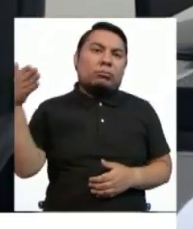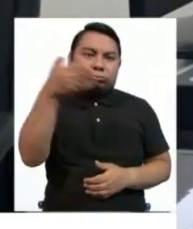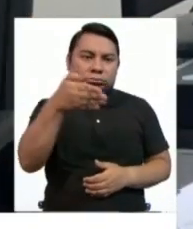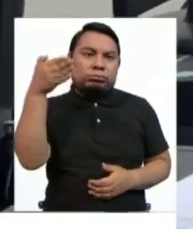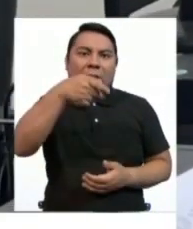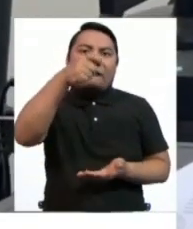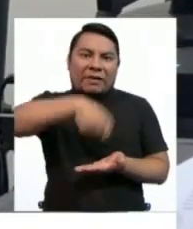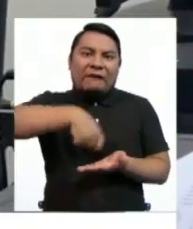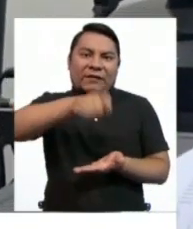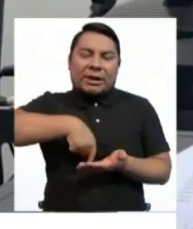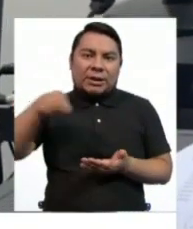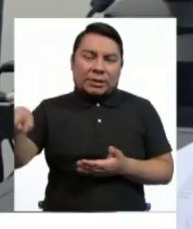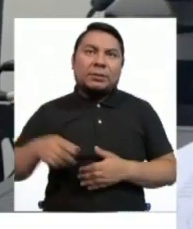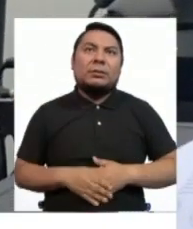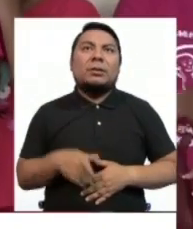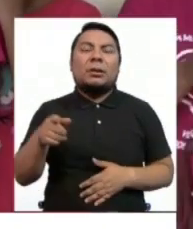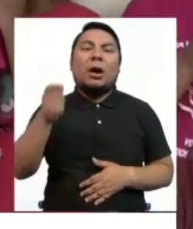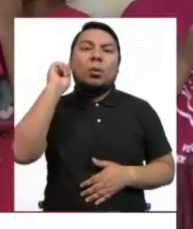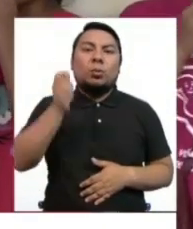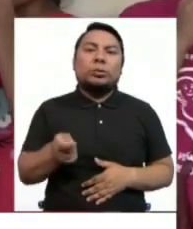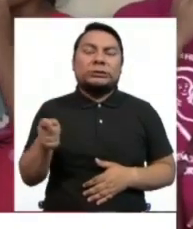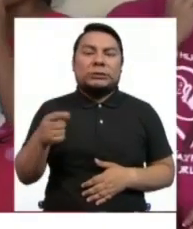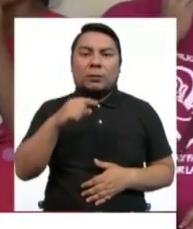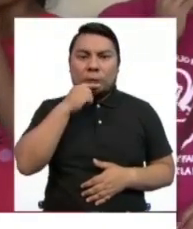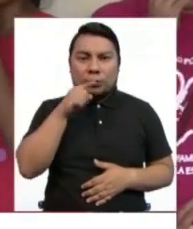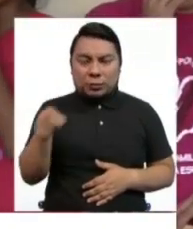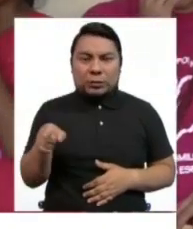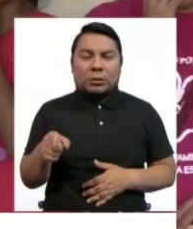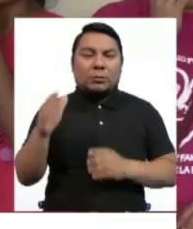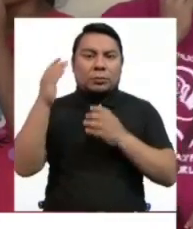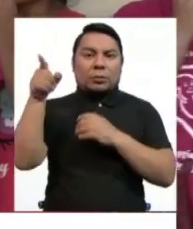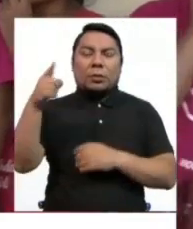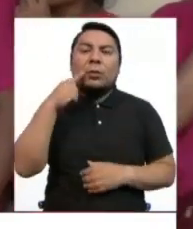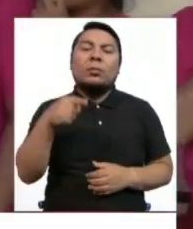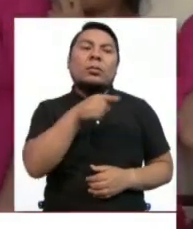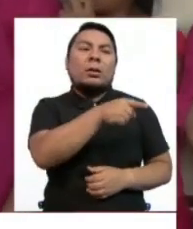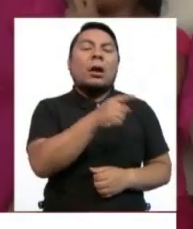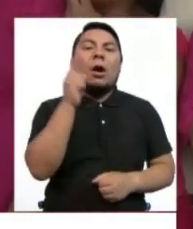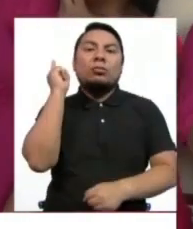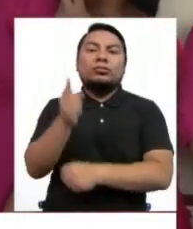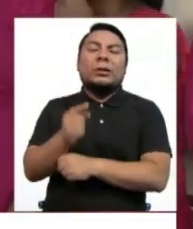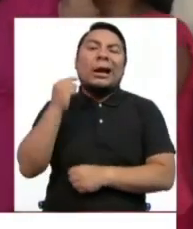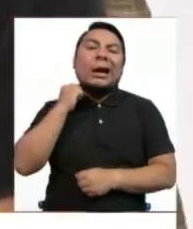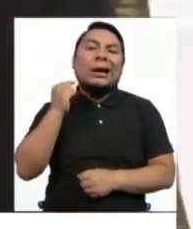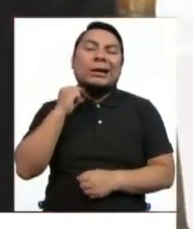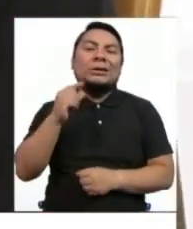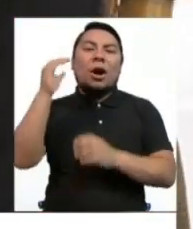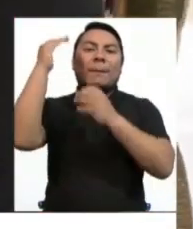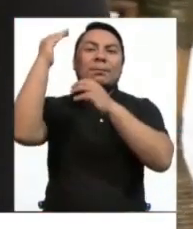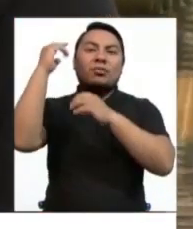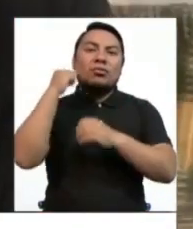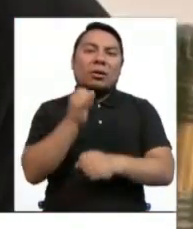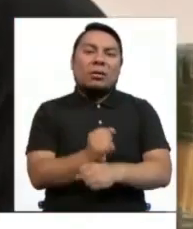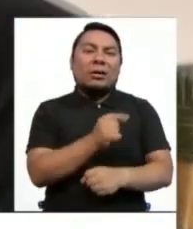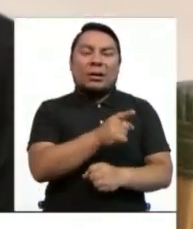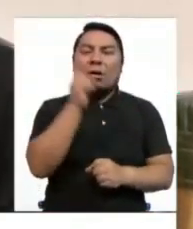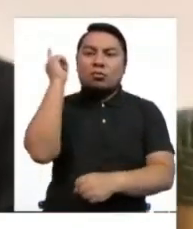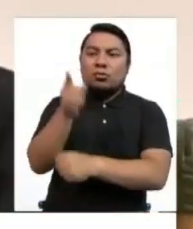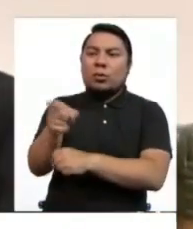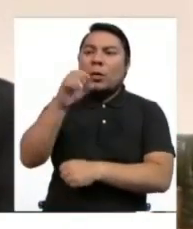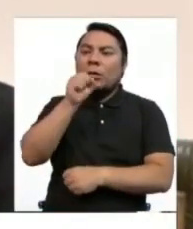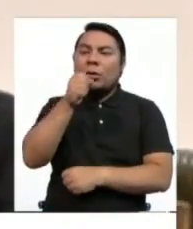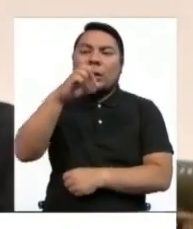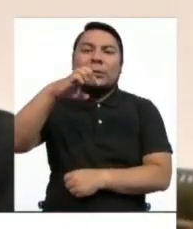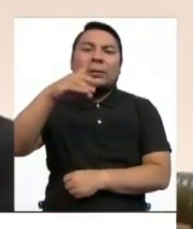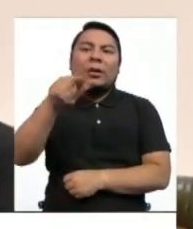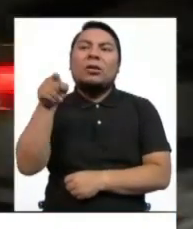Esta fue la decisión de la jueza Judith Calle en la querella entablada por el arzobispo de Piura, José Antonio Eguren, contra el periodista Pedro Salinas